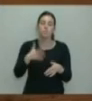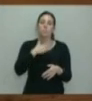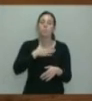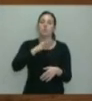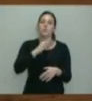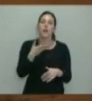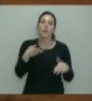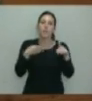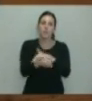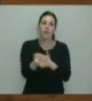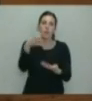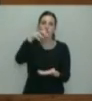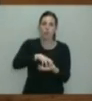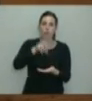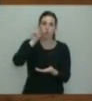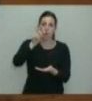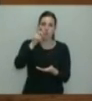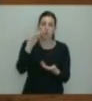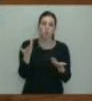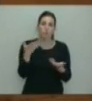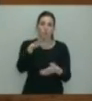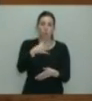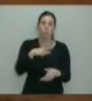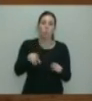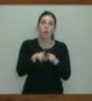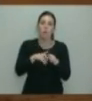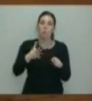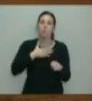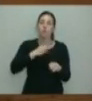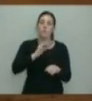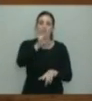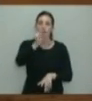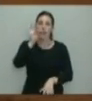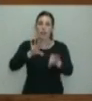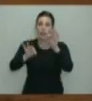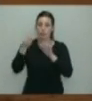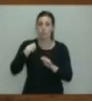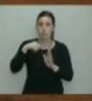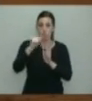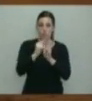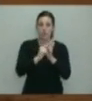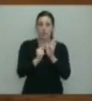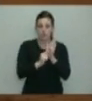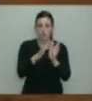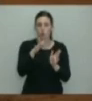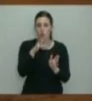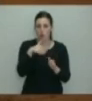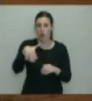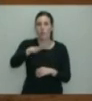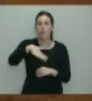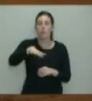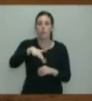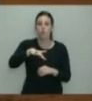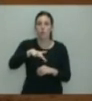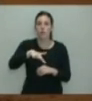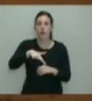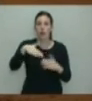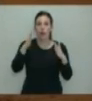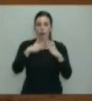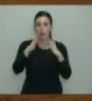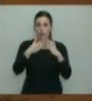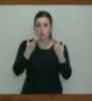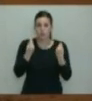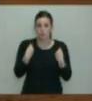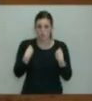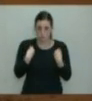posibilidad de acceder a un centro u otro, esos criterios, de los cuales ahora mismo la zona de residencia, el domicilio